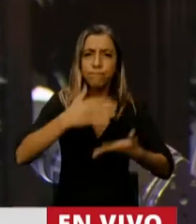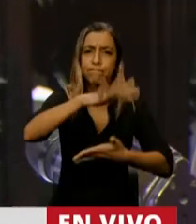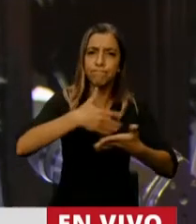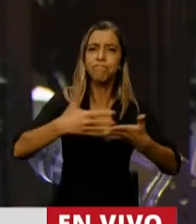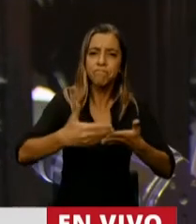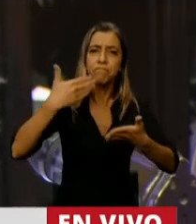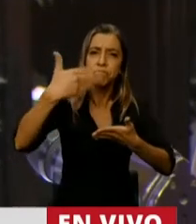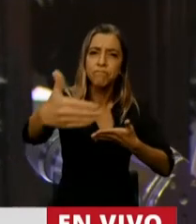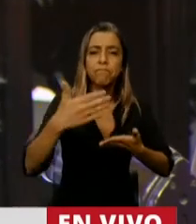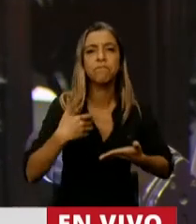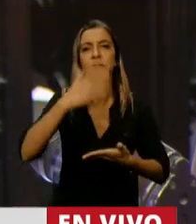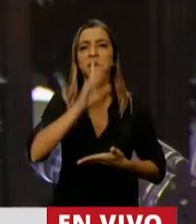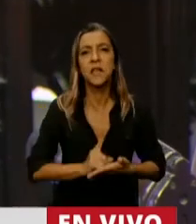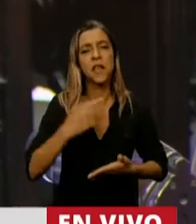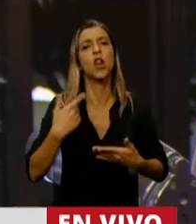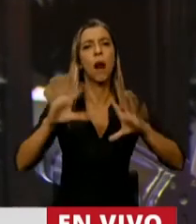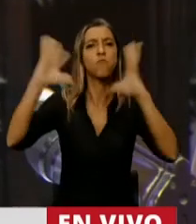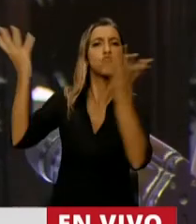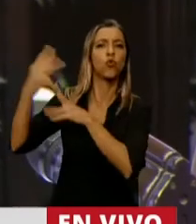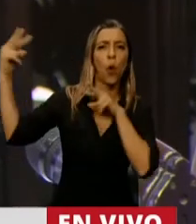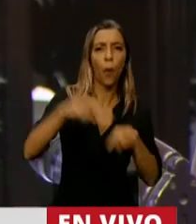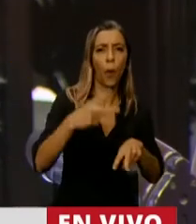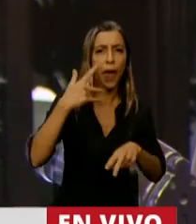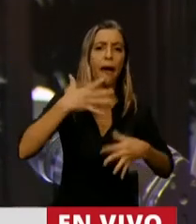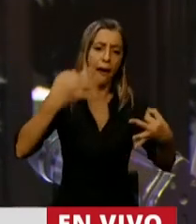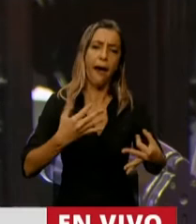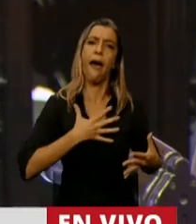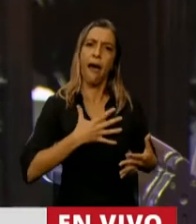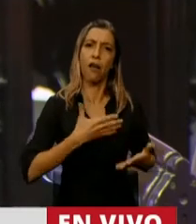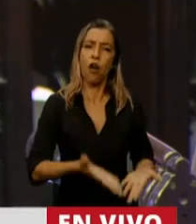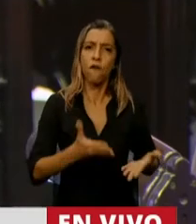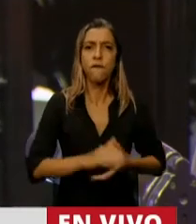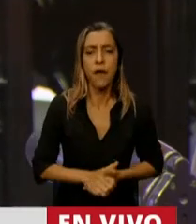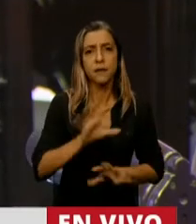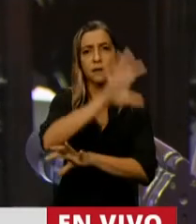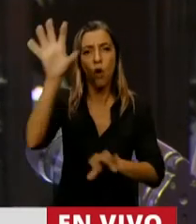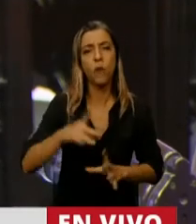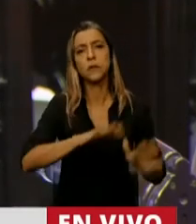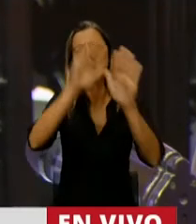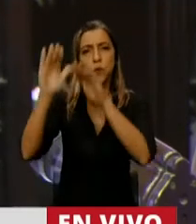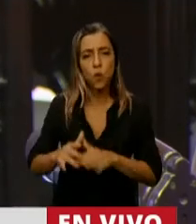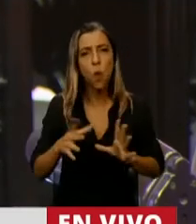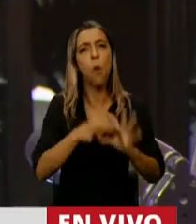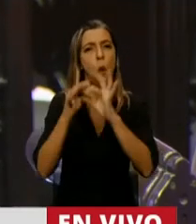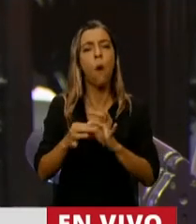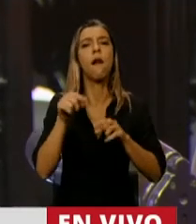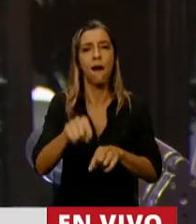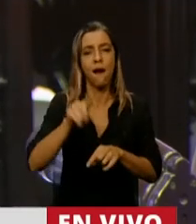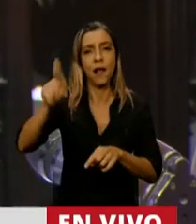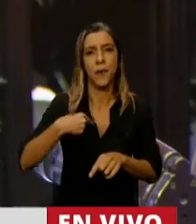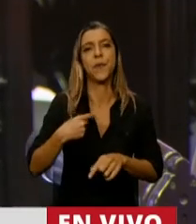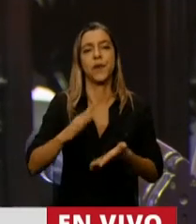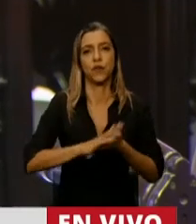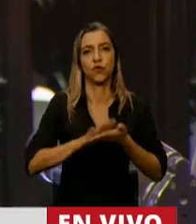mundo, equitativo para las provincias, que realmente genere la posibilidad de que podamos arreglar con